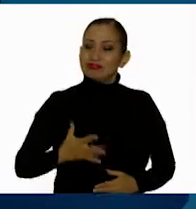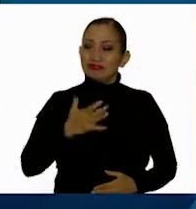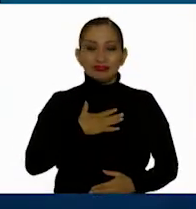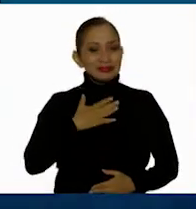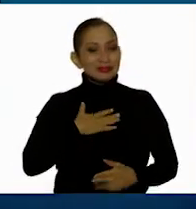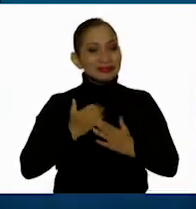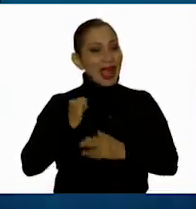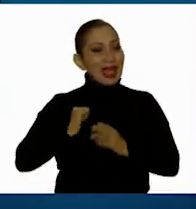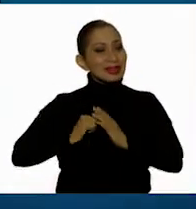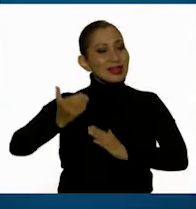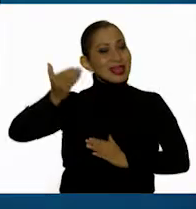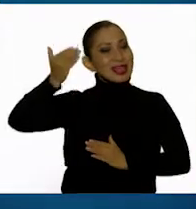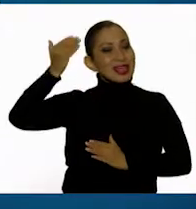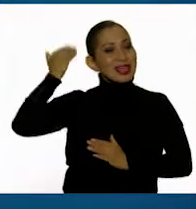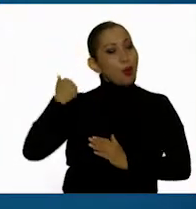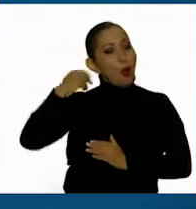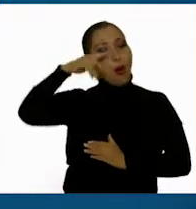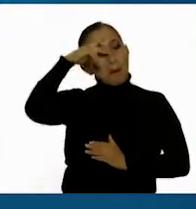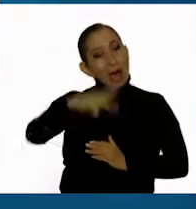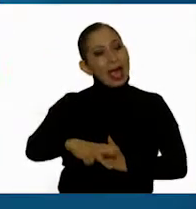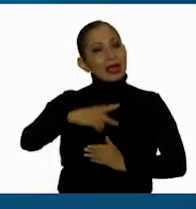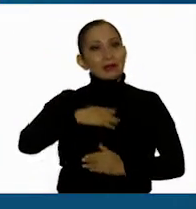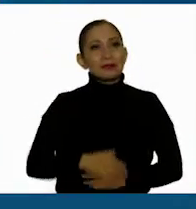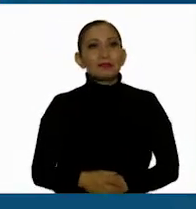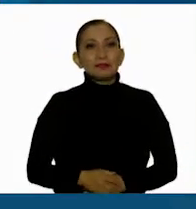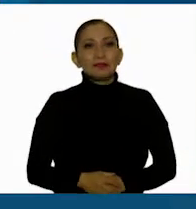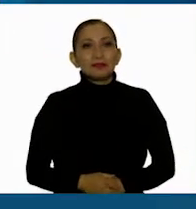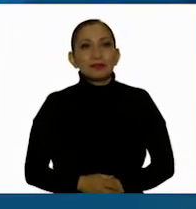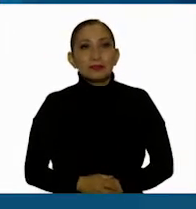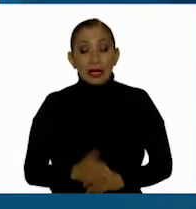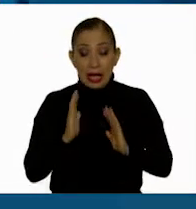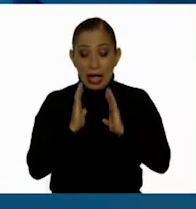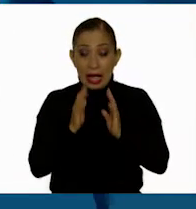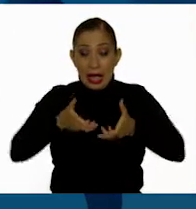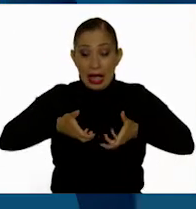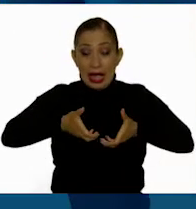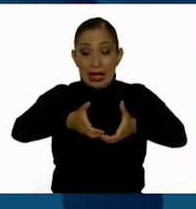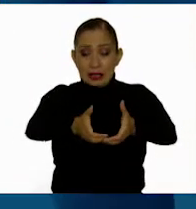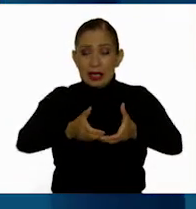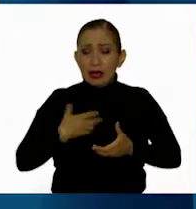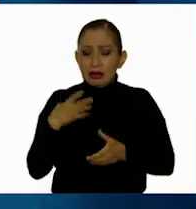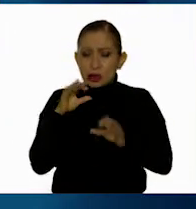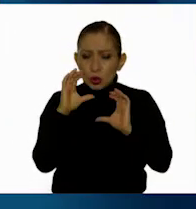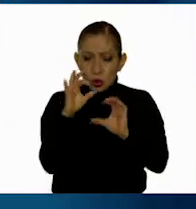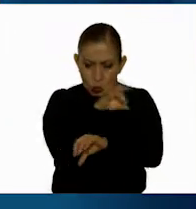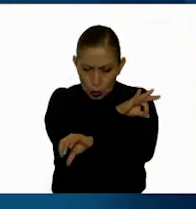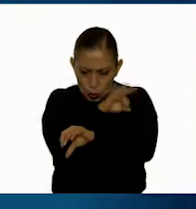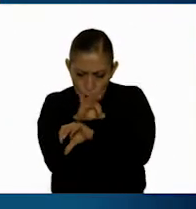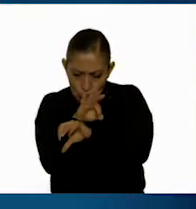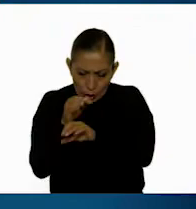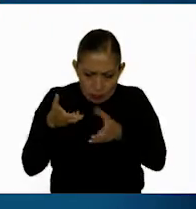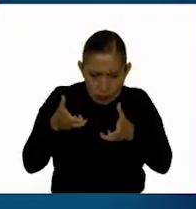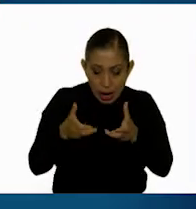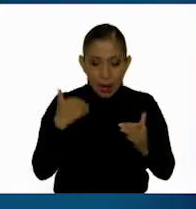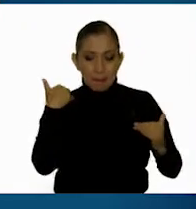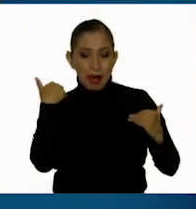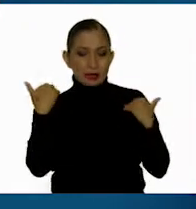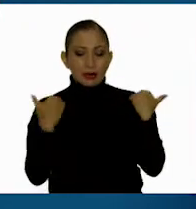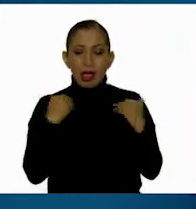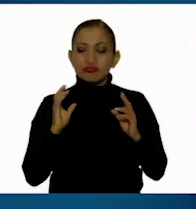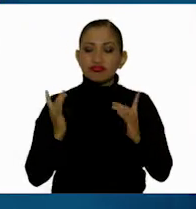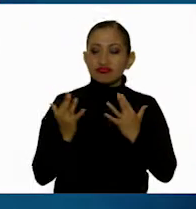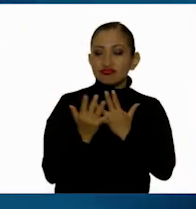su pasado ancestral. Las avenidas, cuidadosamente trazadas y diseñadas para el paseo y la